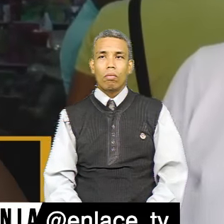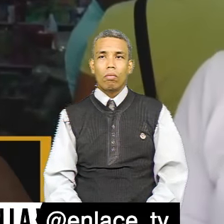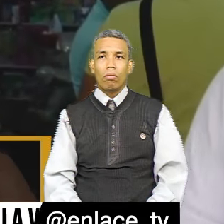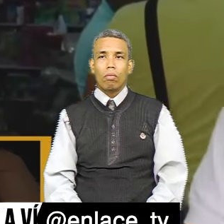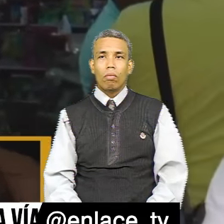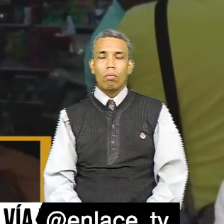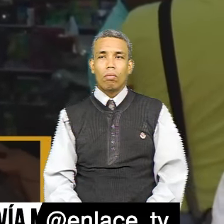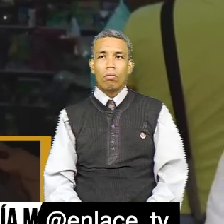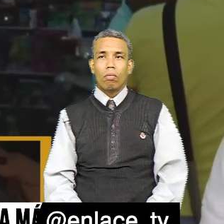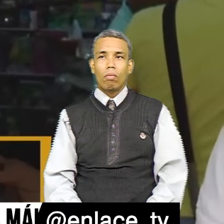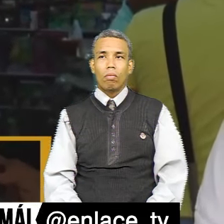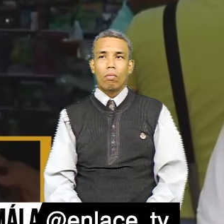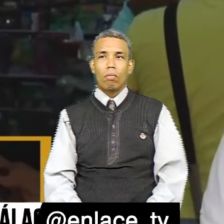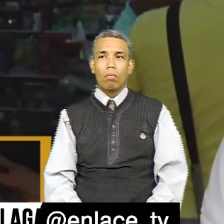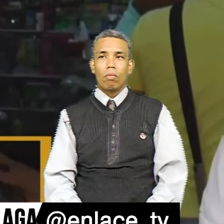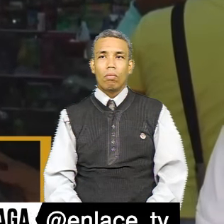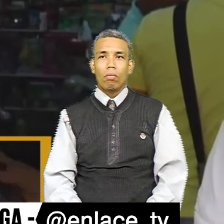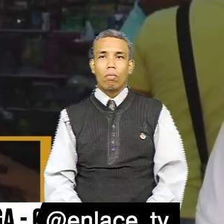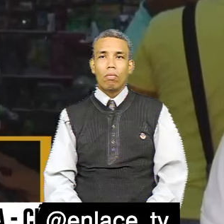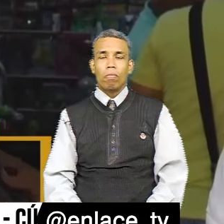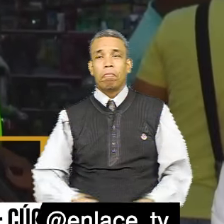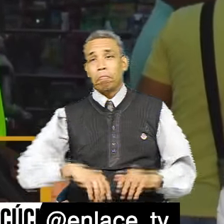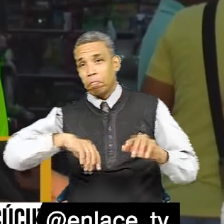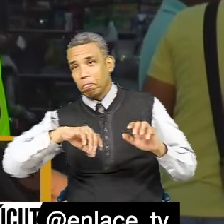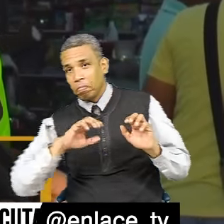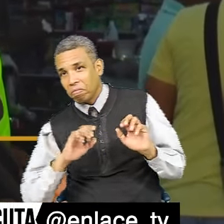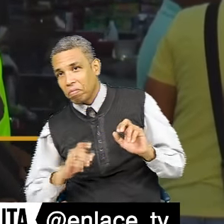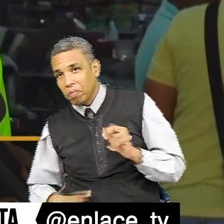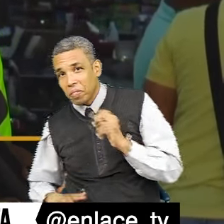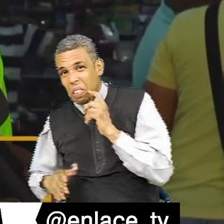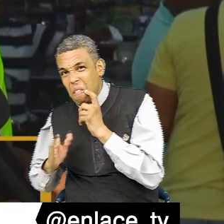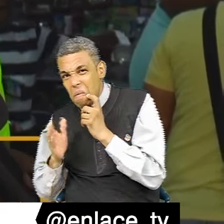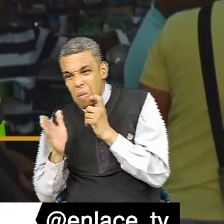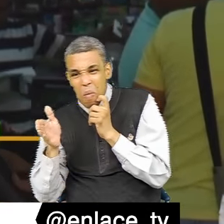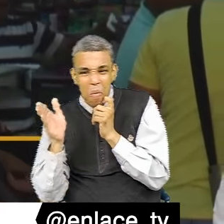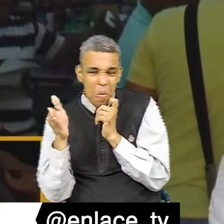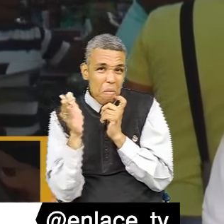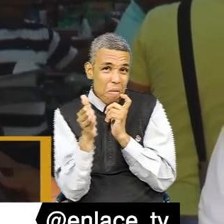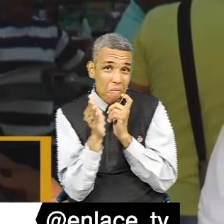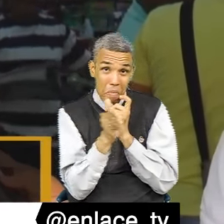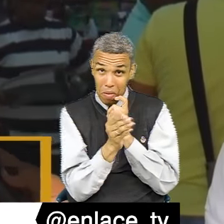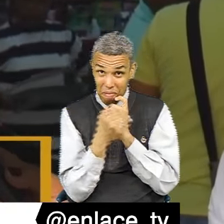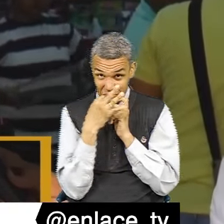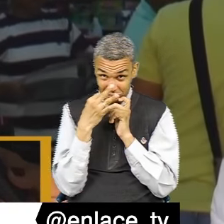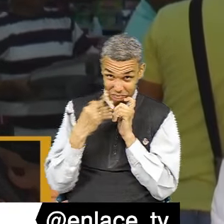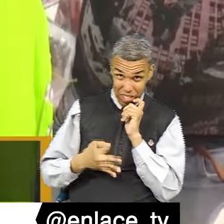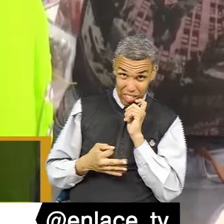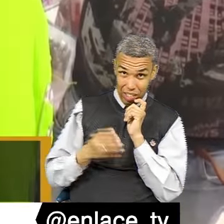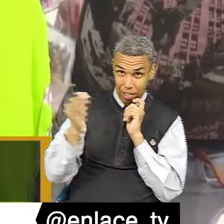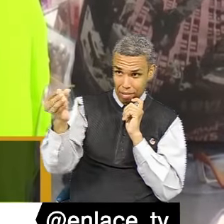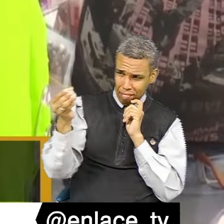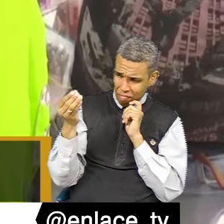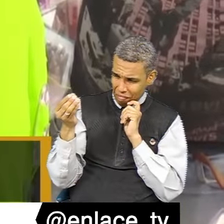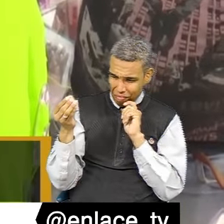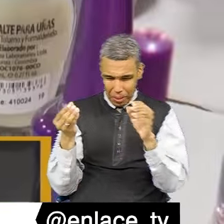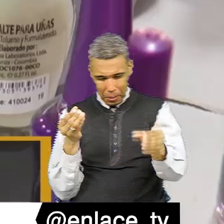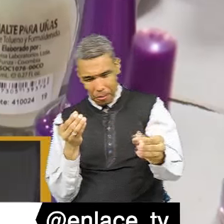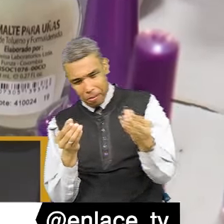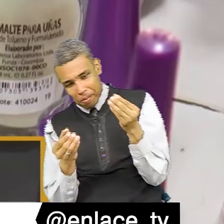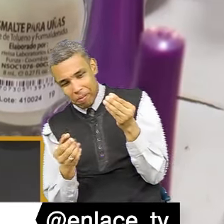Hemos podido darnos cuenta de que no están ejerciendo sus actividades comerciales de las mejores formas posibles.